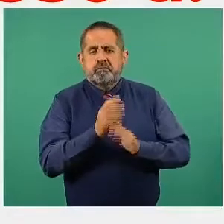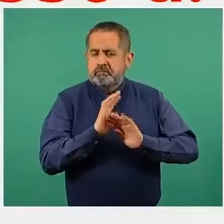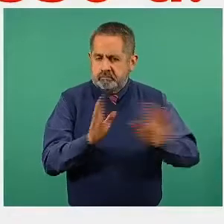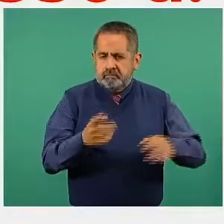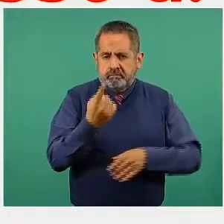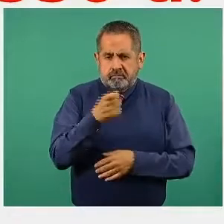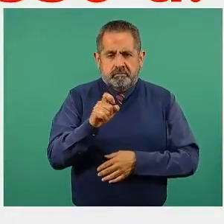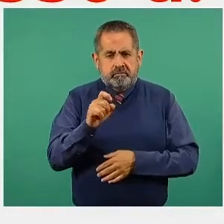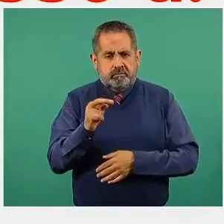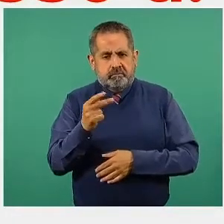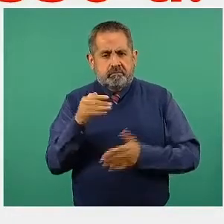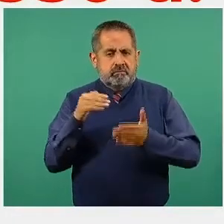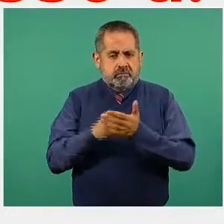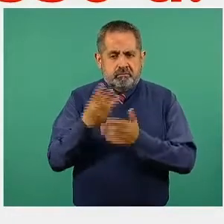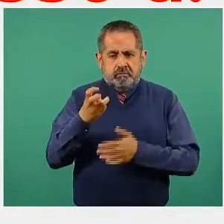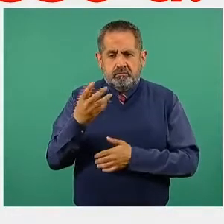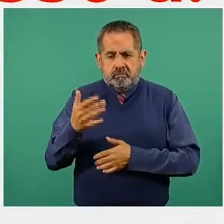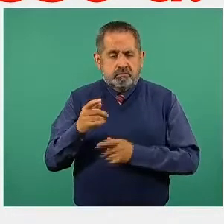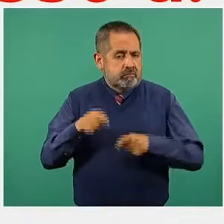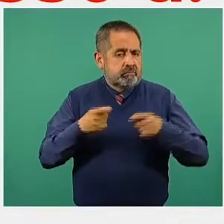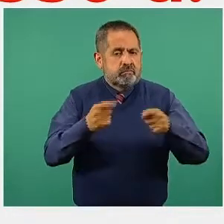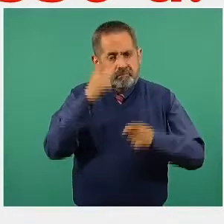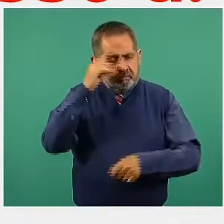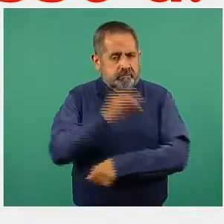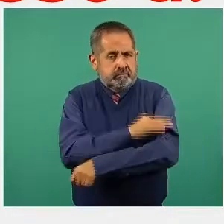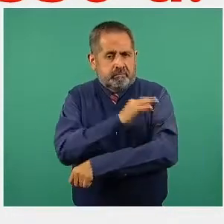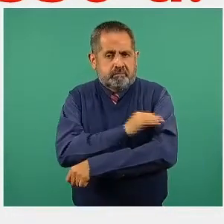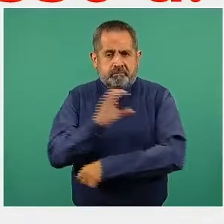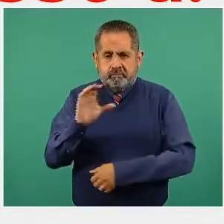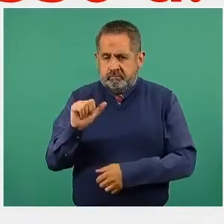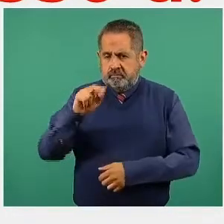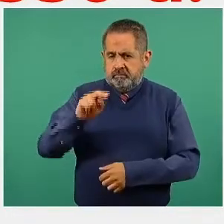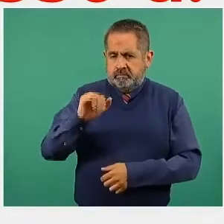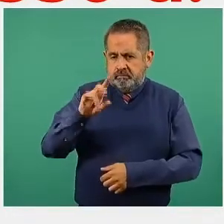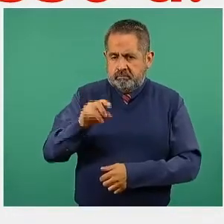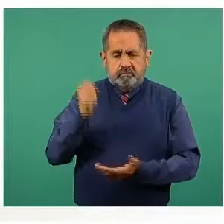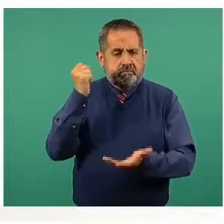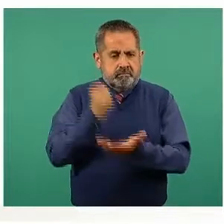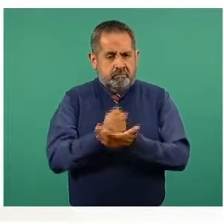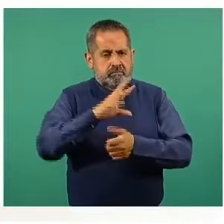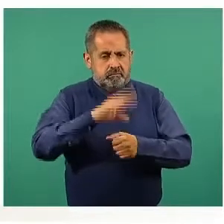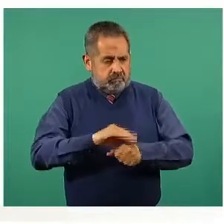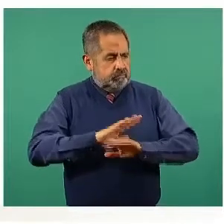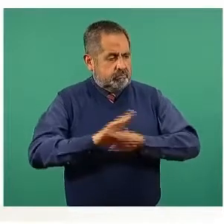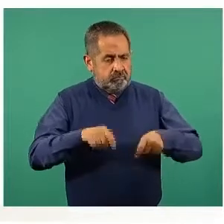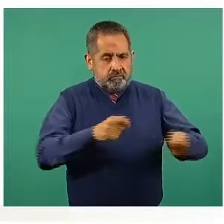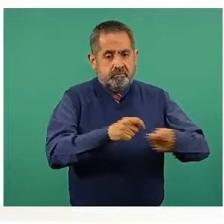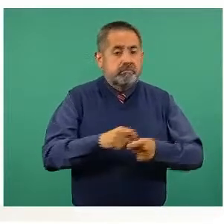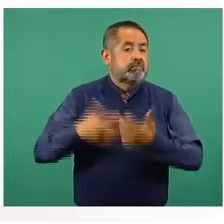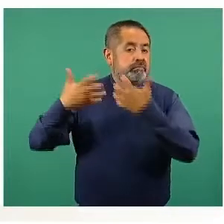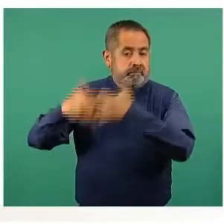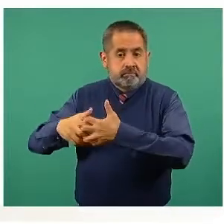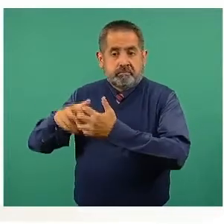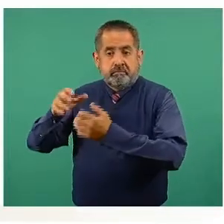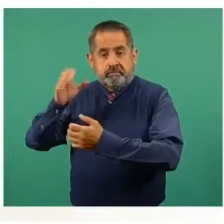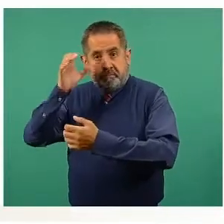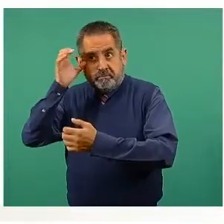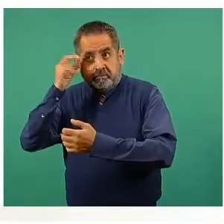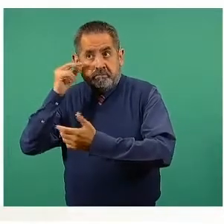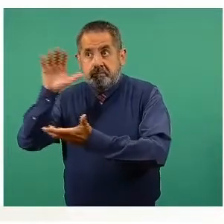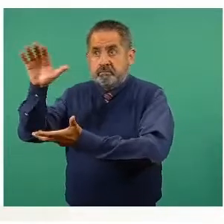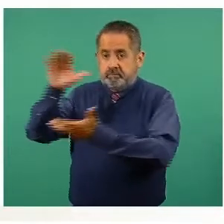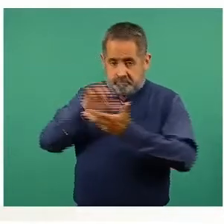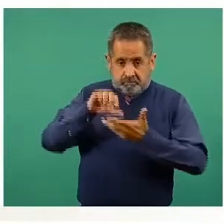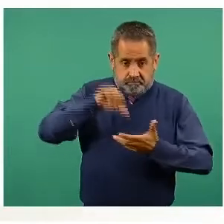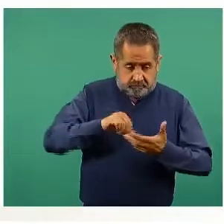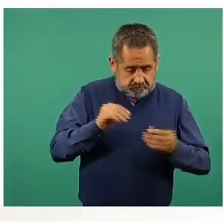125,350 dosis de la vacuna CanSino. La siguiente. Es una vacuna que se fabrica en China y se envasa en México, dejando